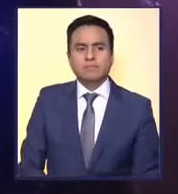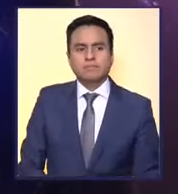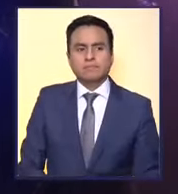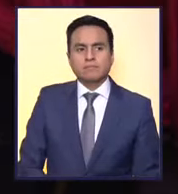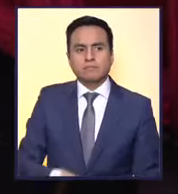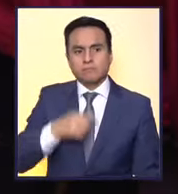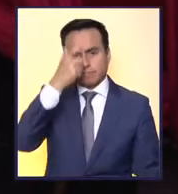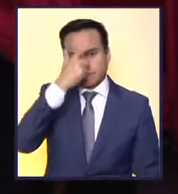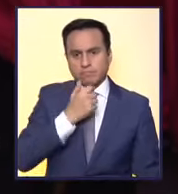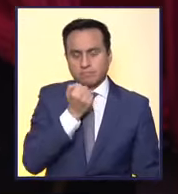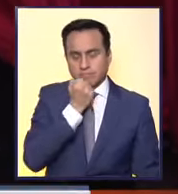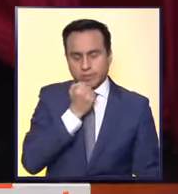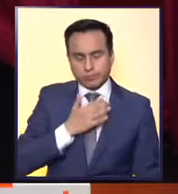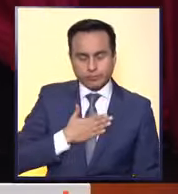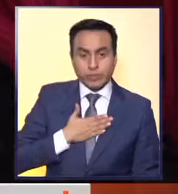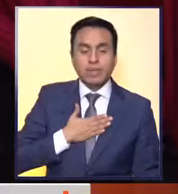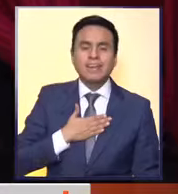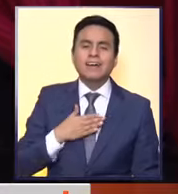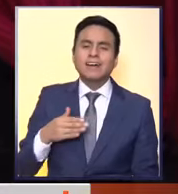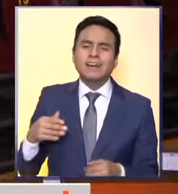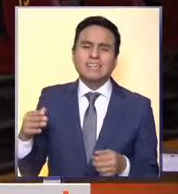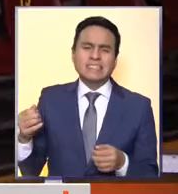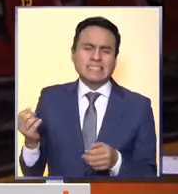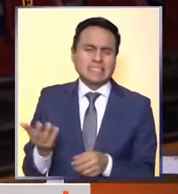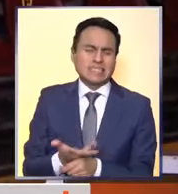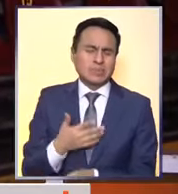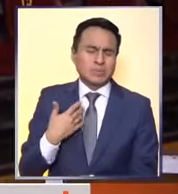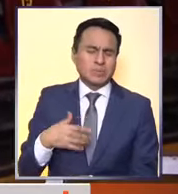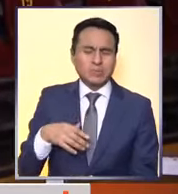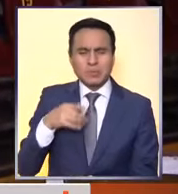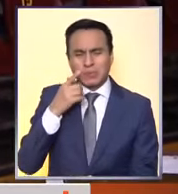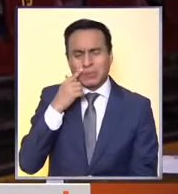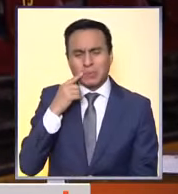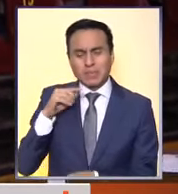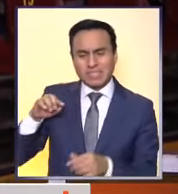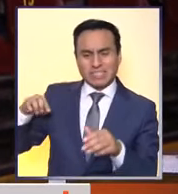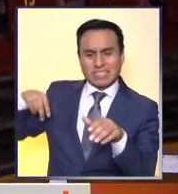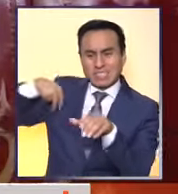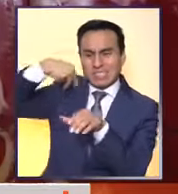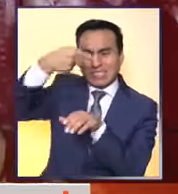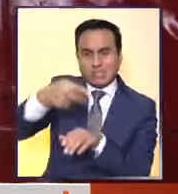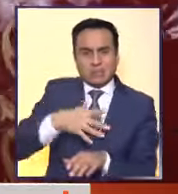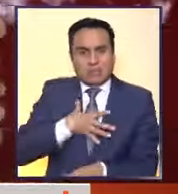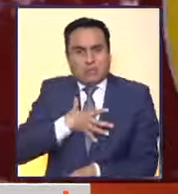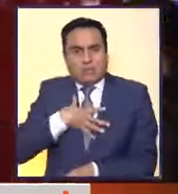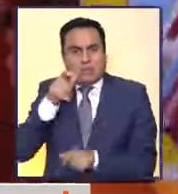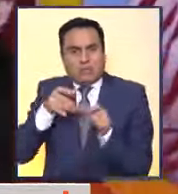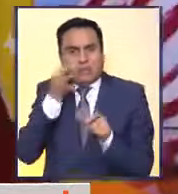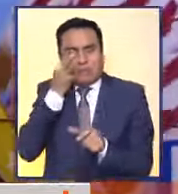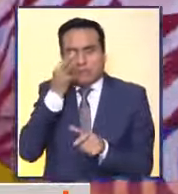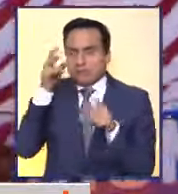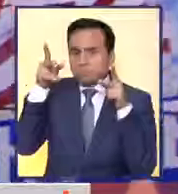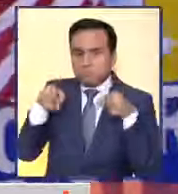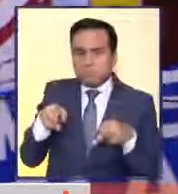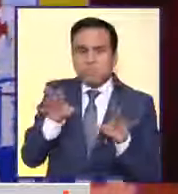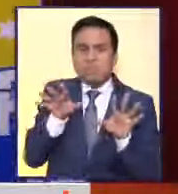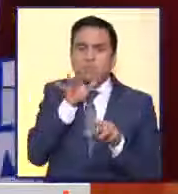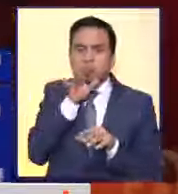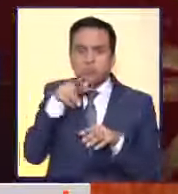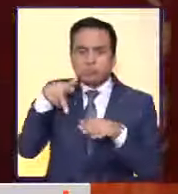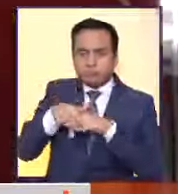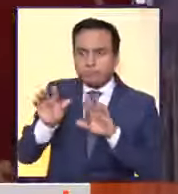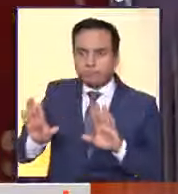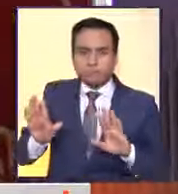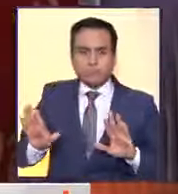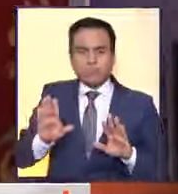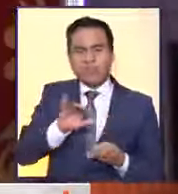Error mío. El accidente del hombre bala dejó impactados a quienes estaban viendo el show, que fue interrumpido solo por 10 minutos. La